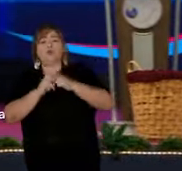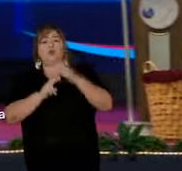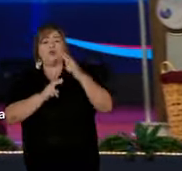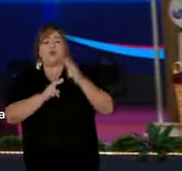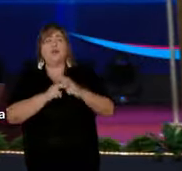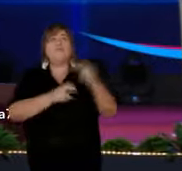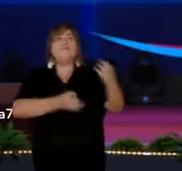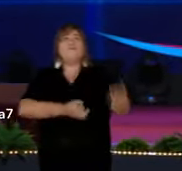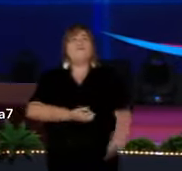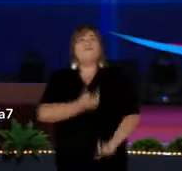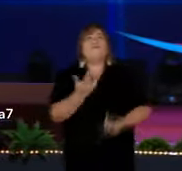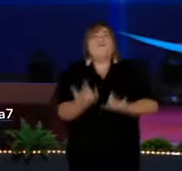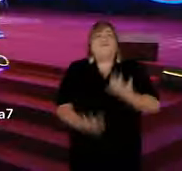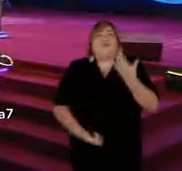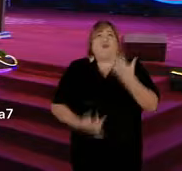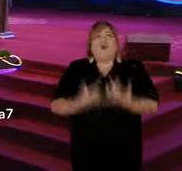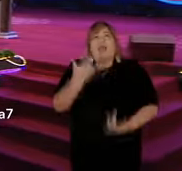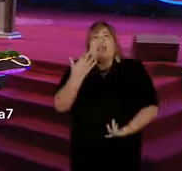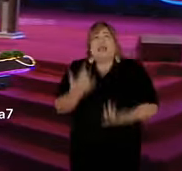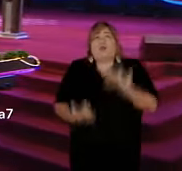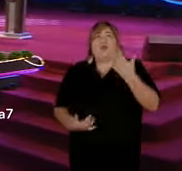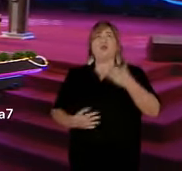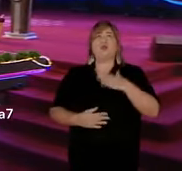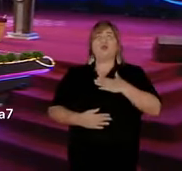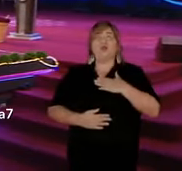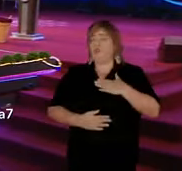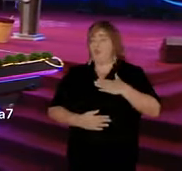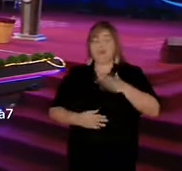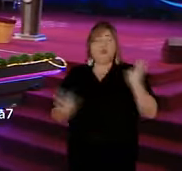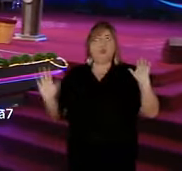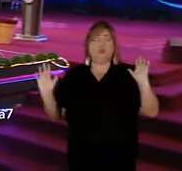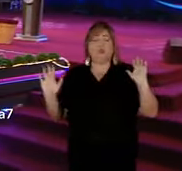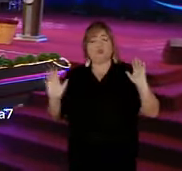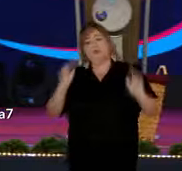fuego. Y termino con esto, hermano.